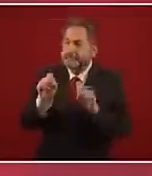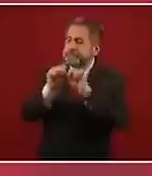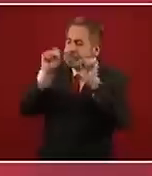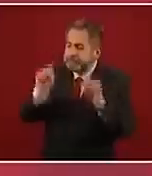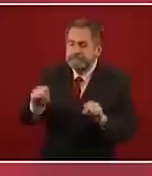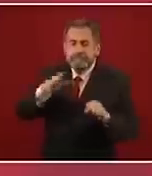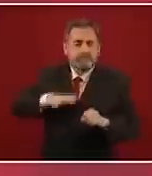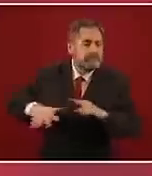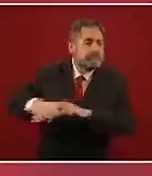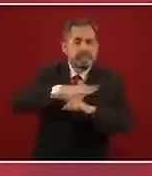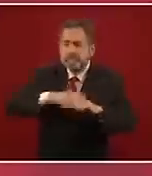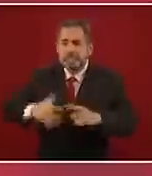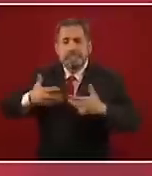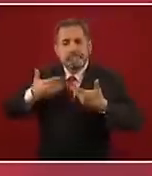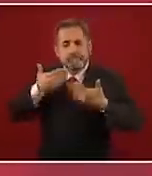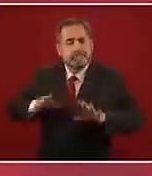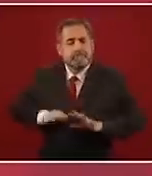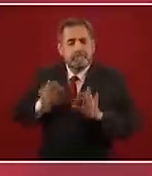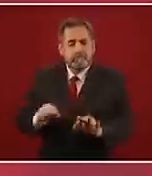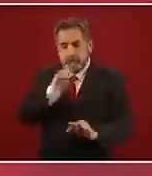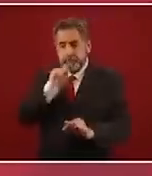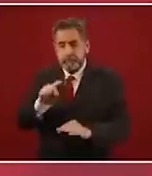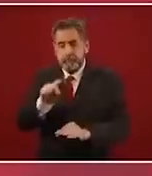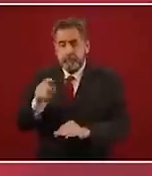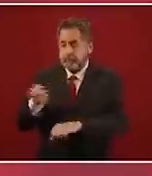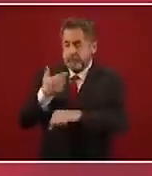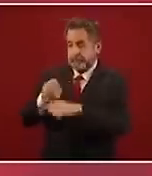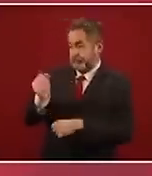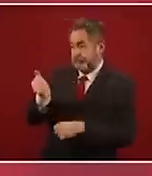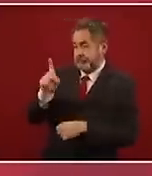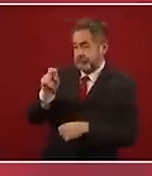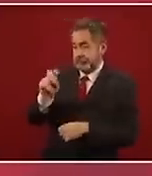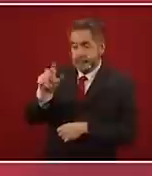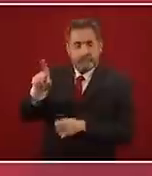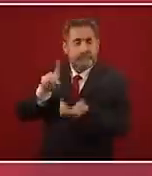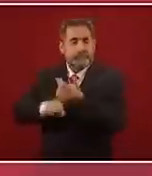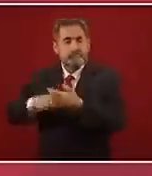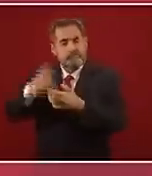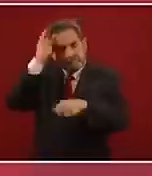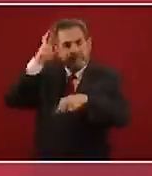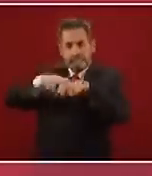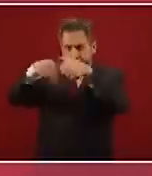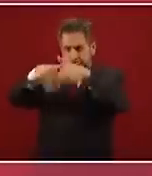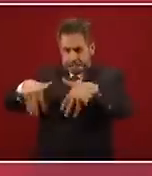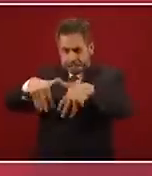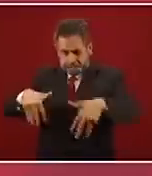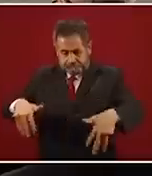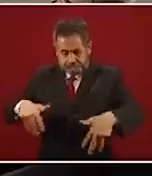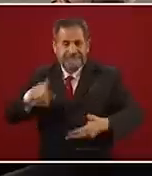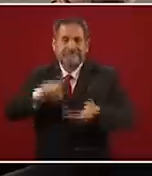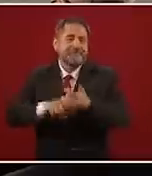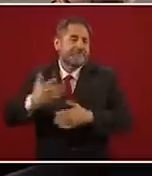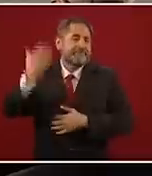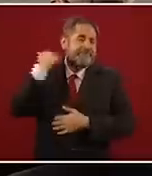las condiciones, como dice la propia secretaria Sandoval, estructurales que facilitaron la corrupción,